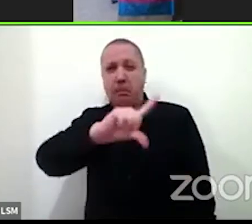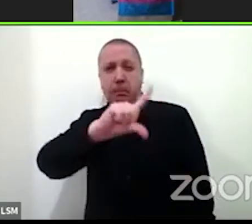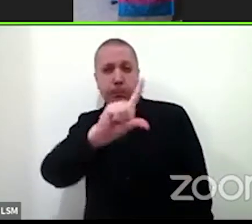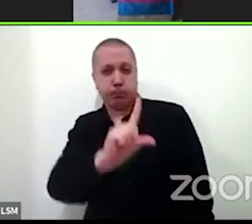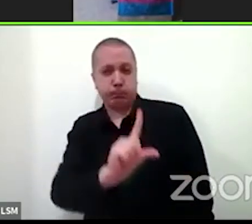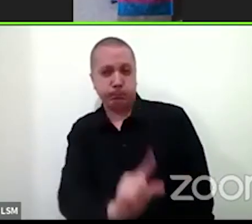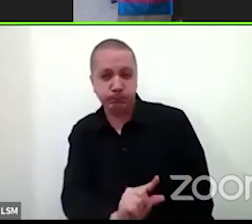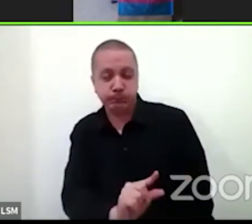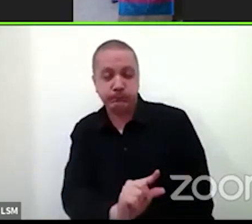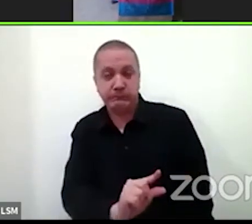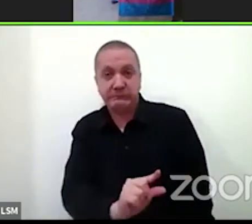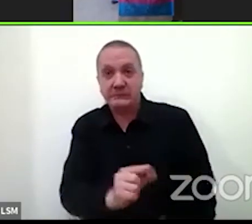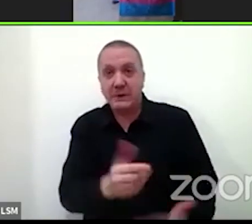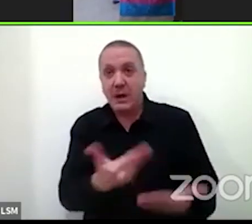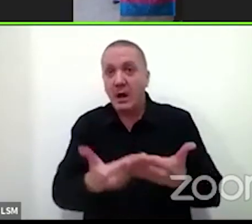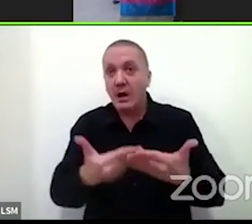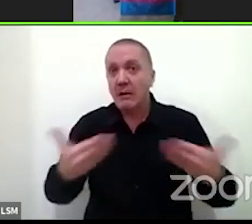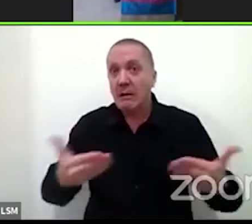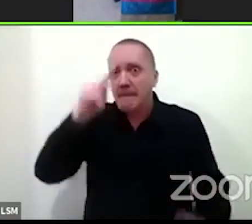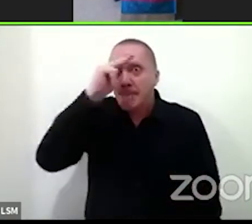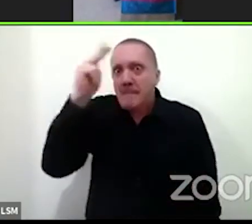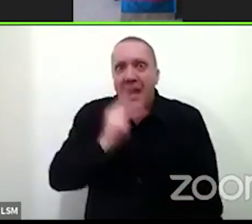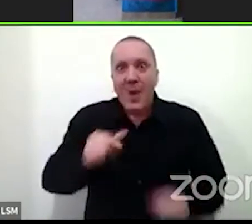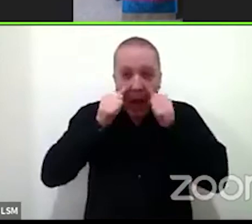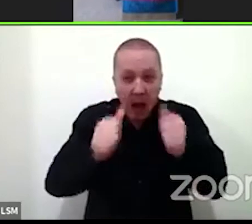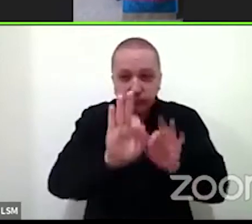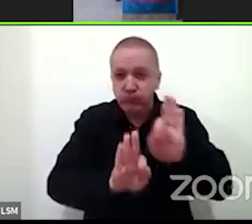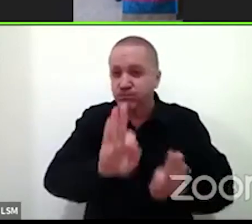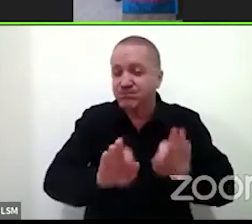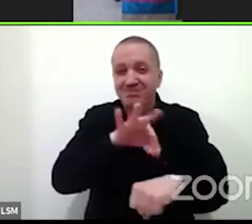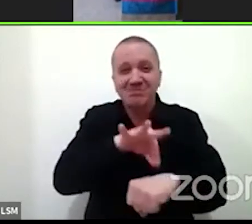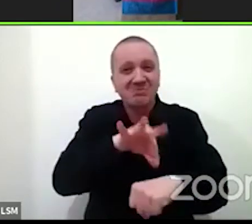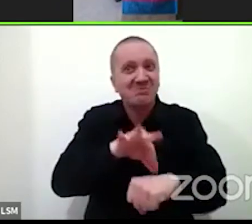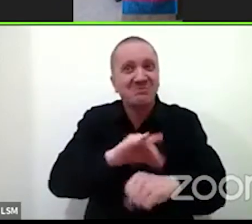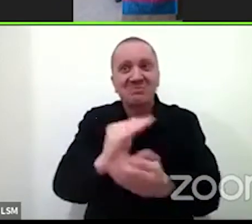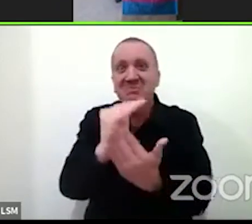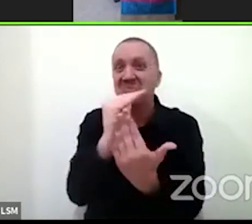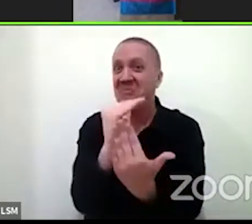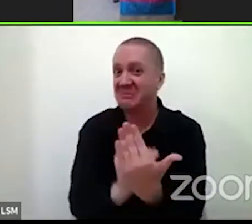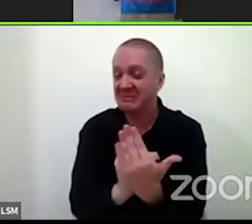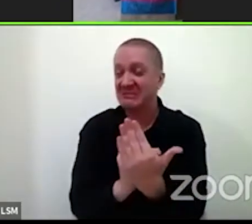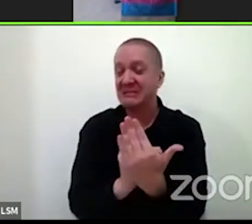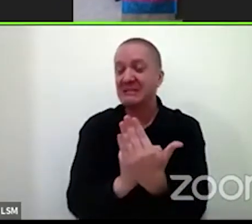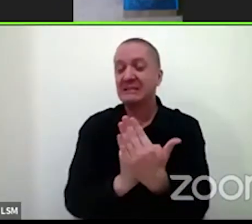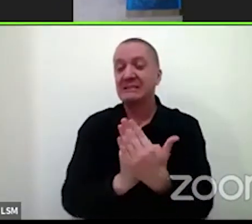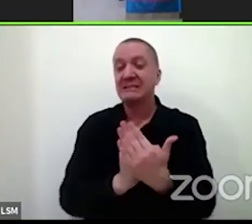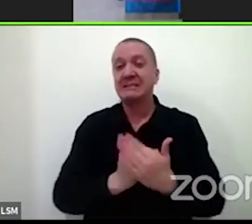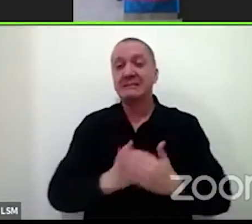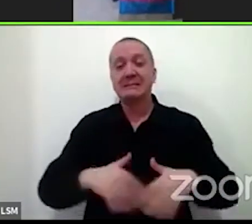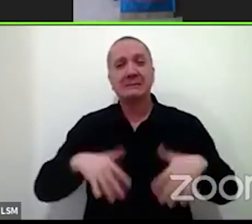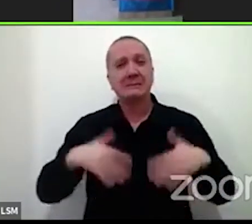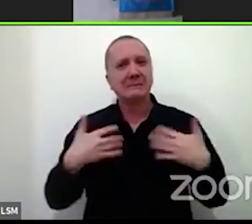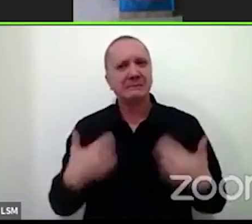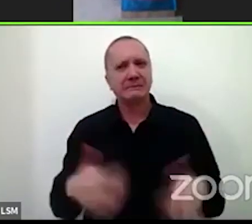falta de atenciones médicas, tanto que provocó el aislamiento digital y físico,